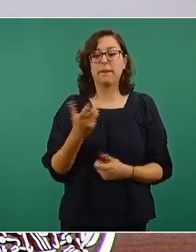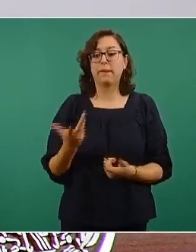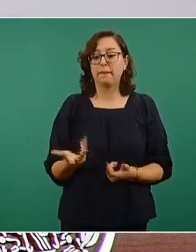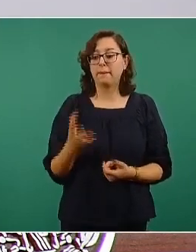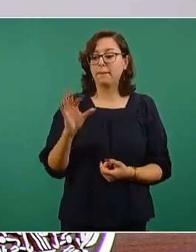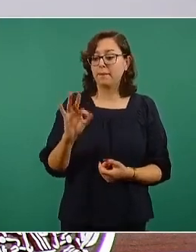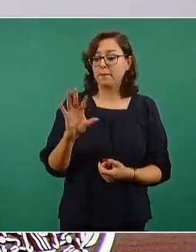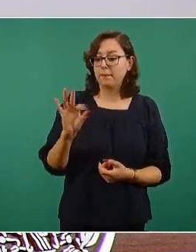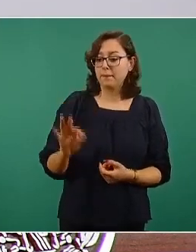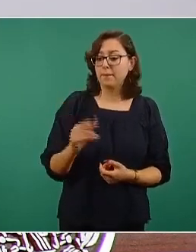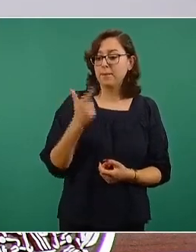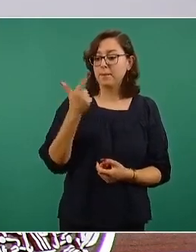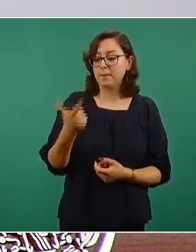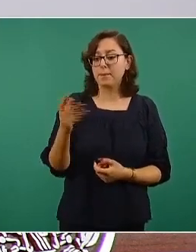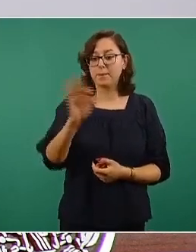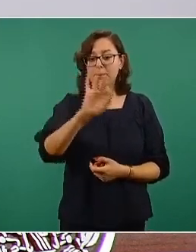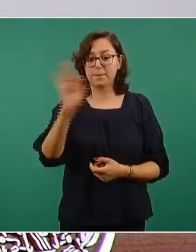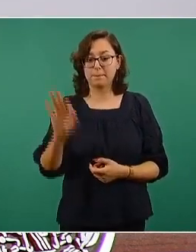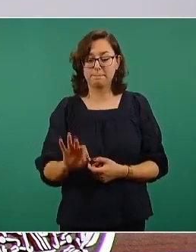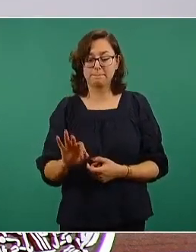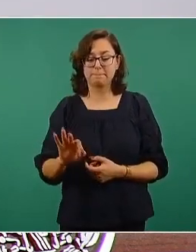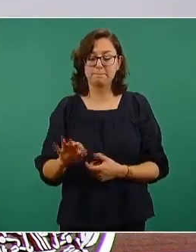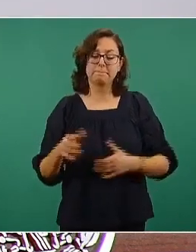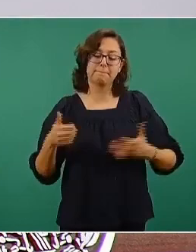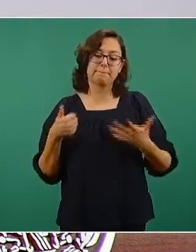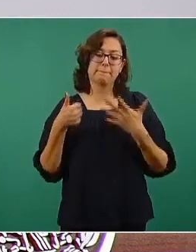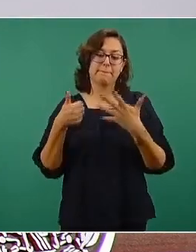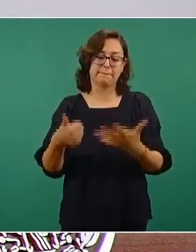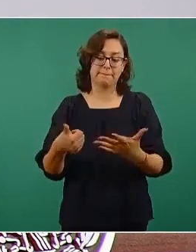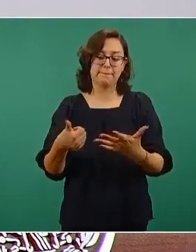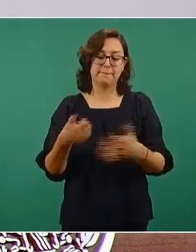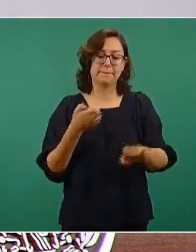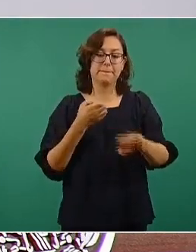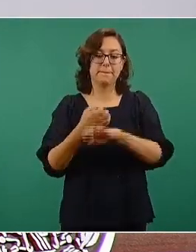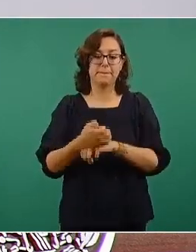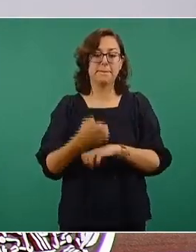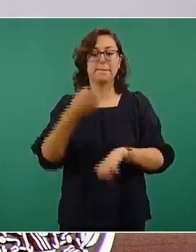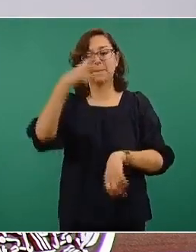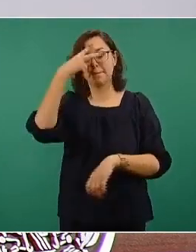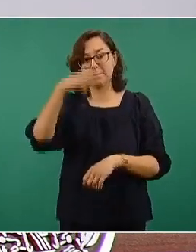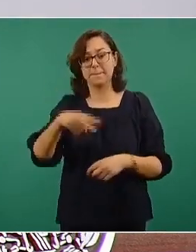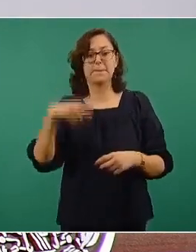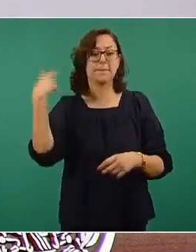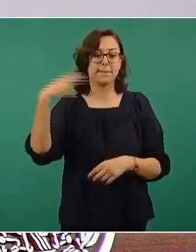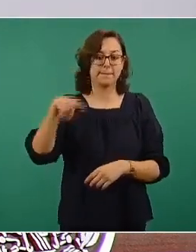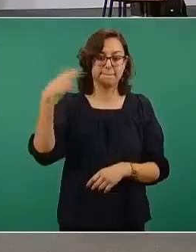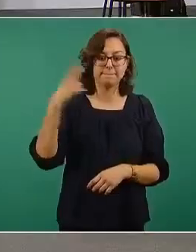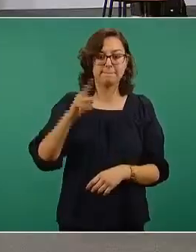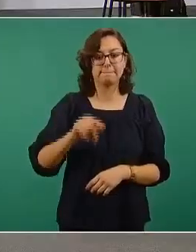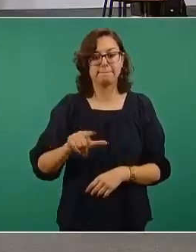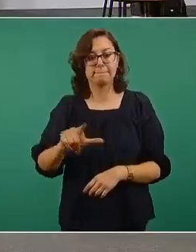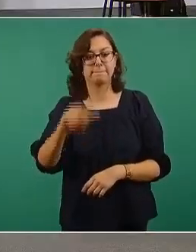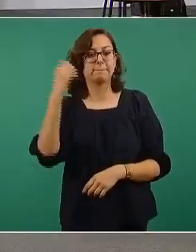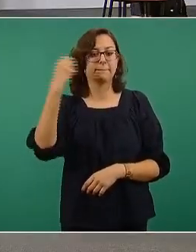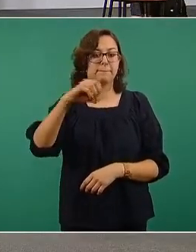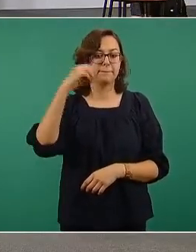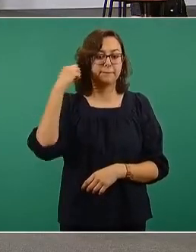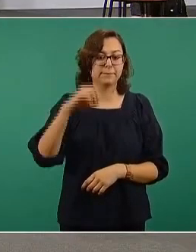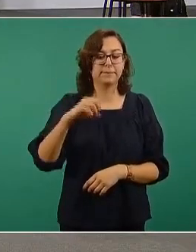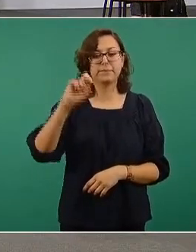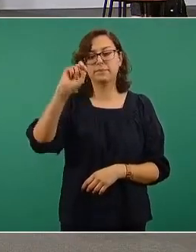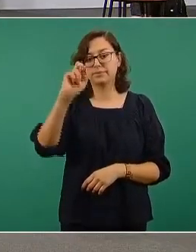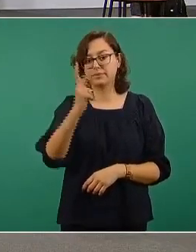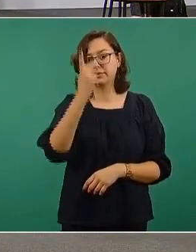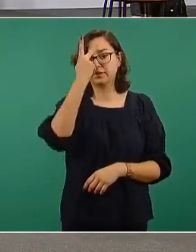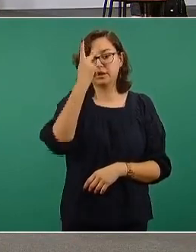de estos casos se concentran en 6 entidades: Estado de México, Veracruz, Nuevo León, Oaxaca, San Luis Potosí y